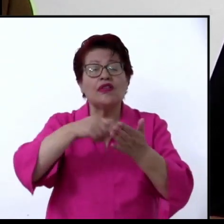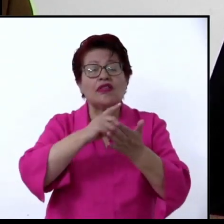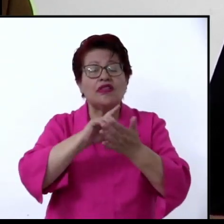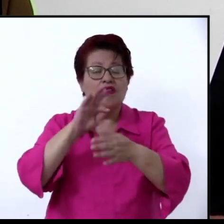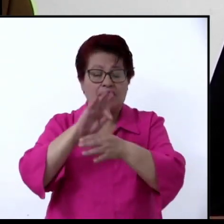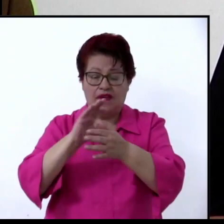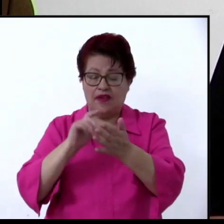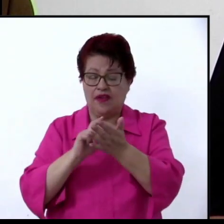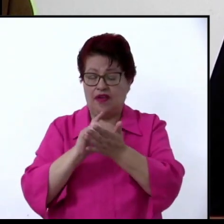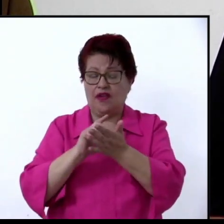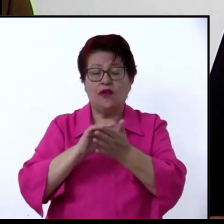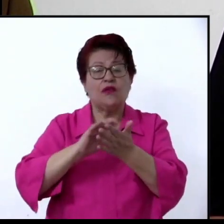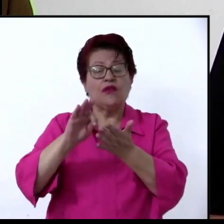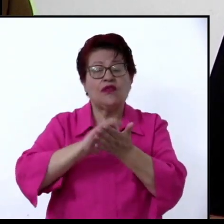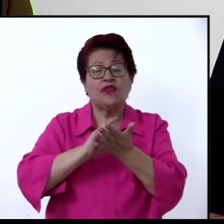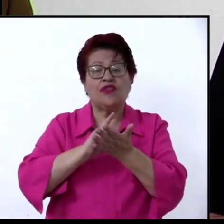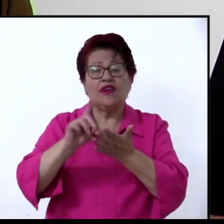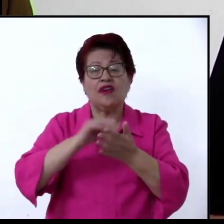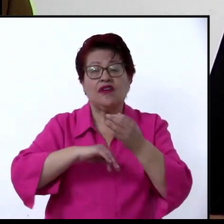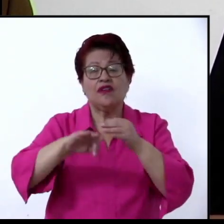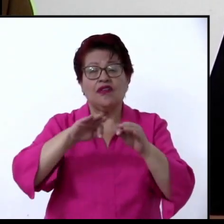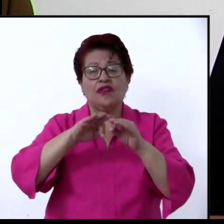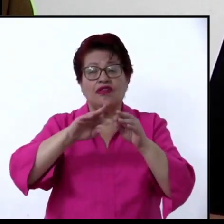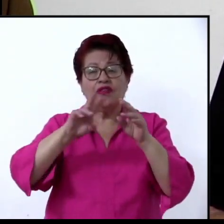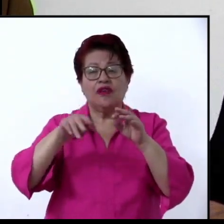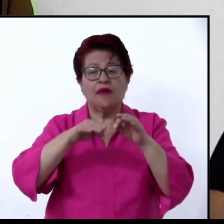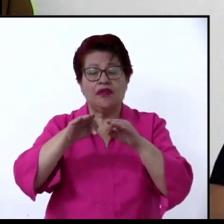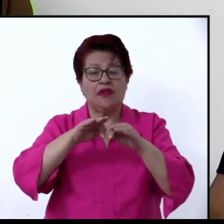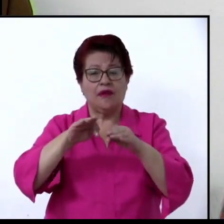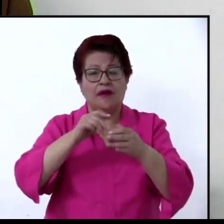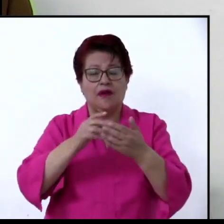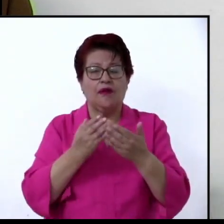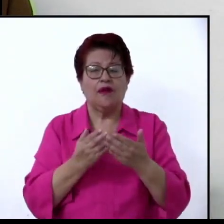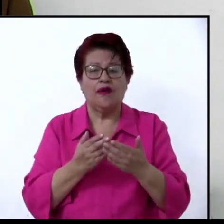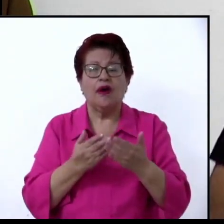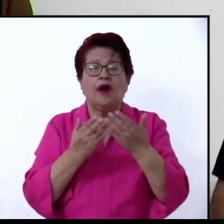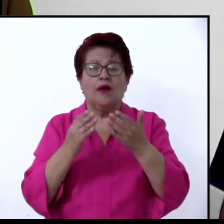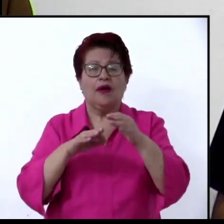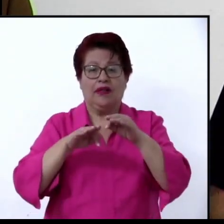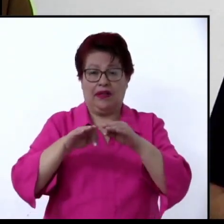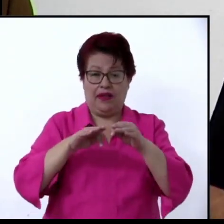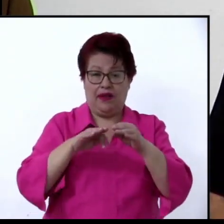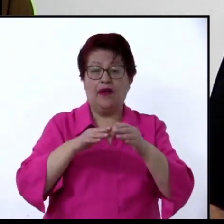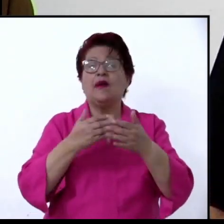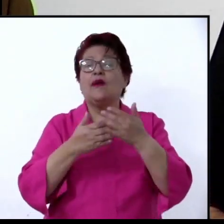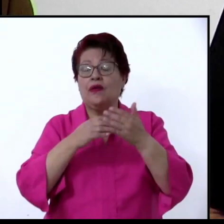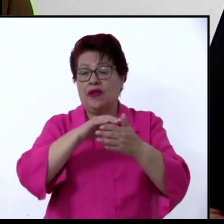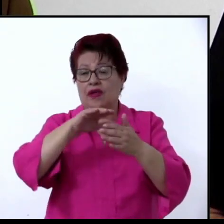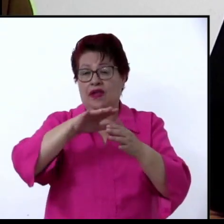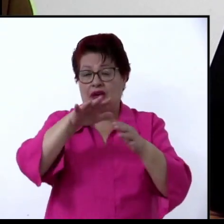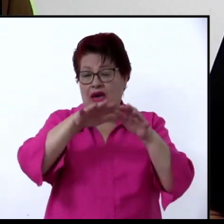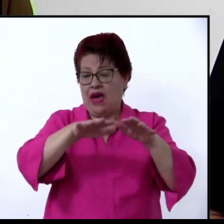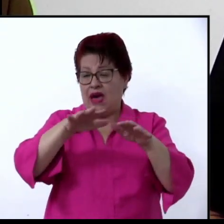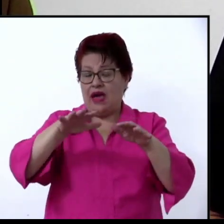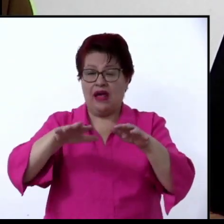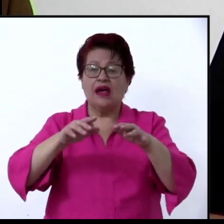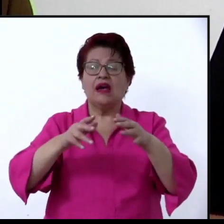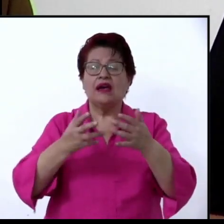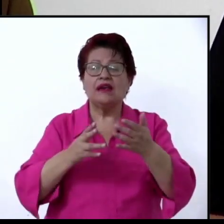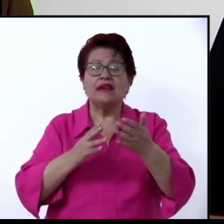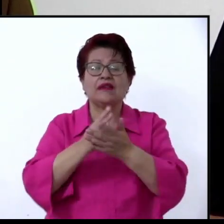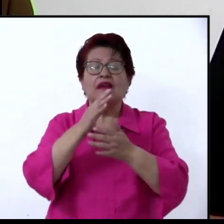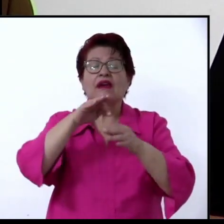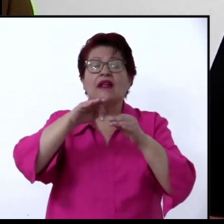materia laboral. Dentro de las tareas también que se pusieron en marcha fue la intermediación laboral,